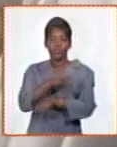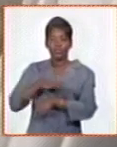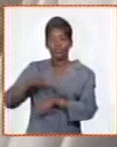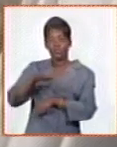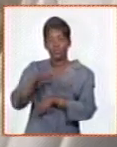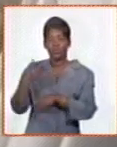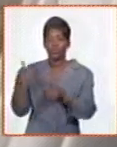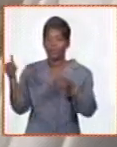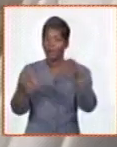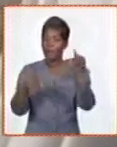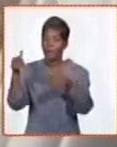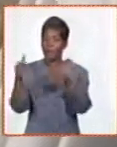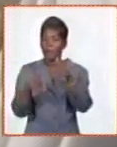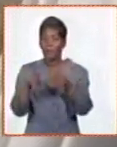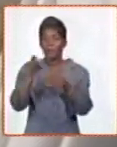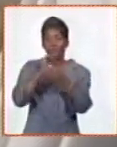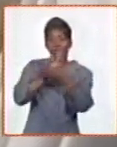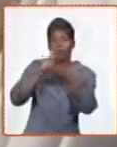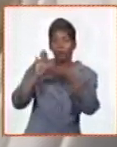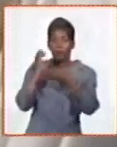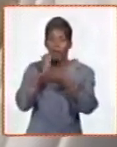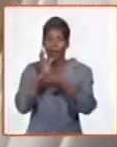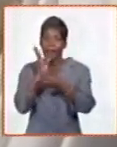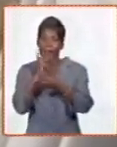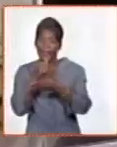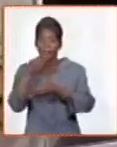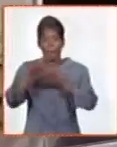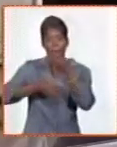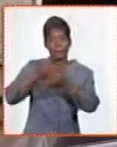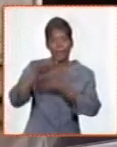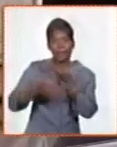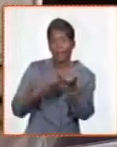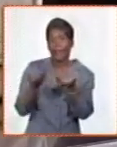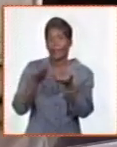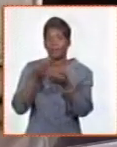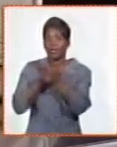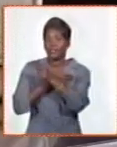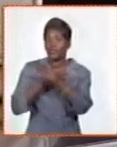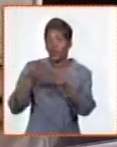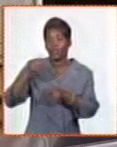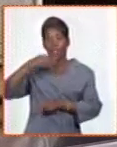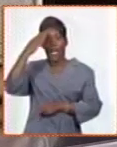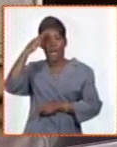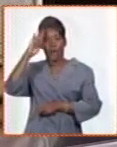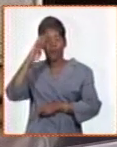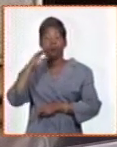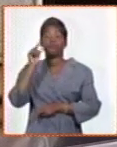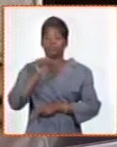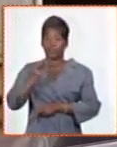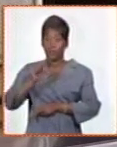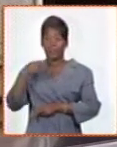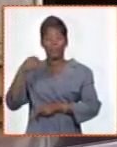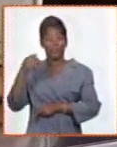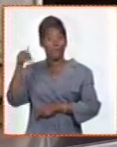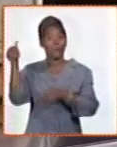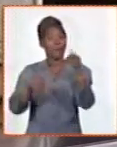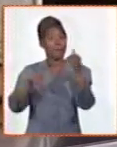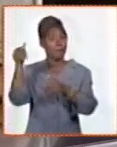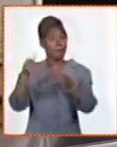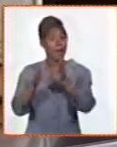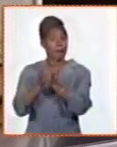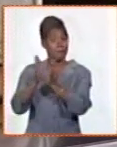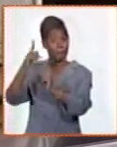sobre un tema de actualidad. Sí, eso tiene que verlo, ¿no? Todo el mundo, porque creo que es Cuba. Y también ver cómo